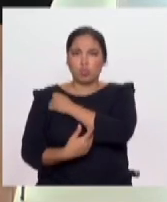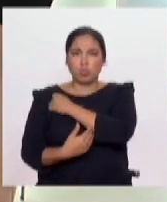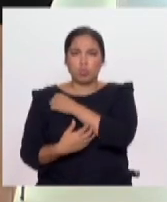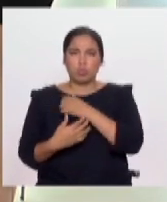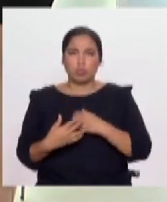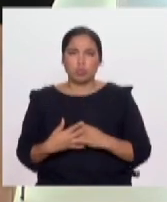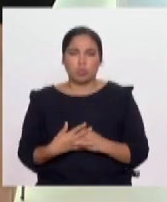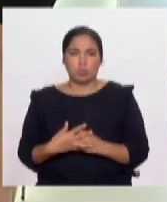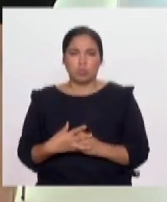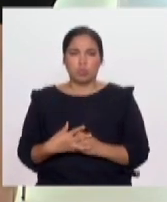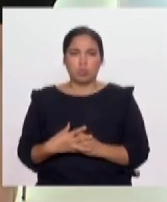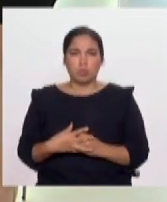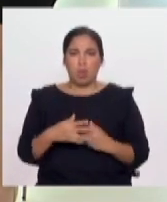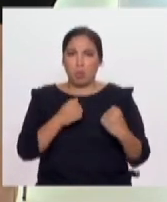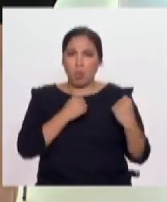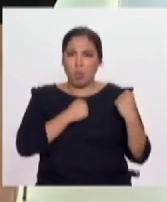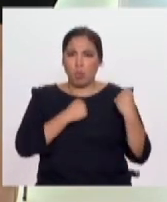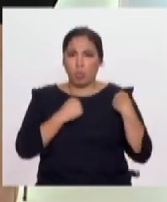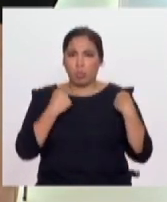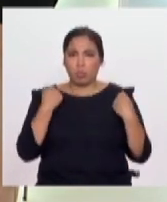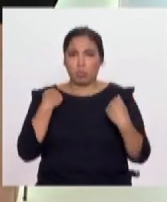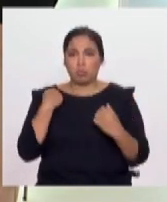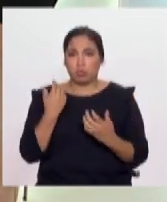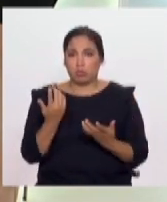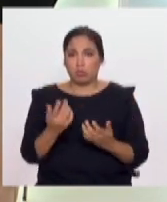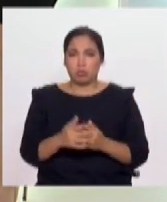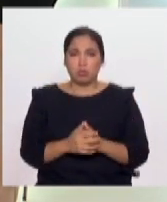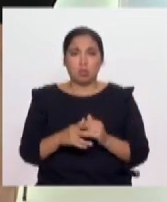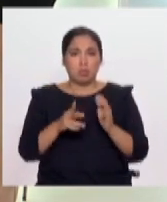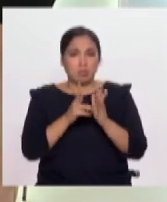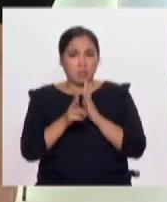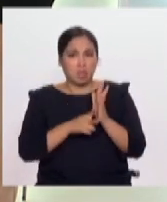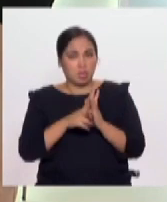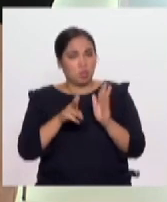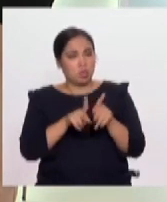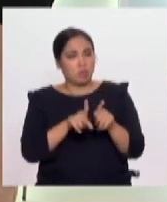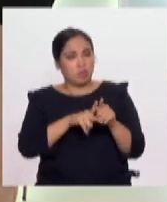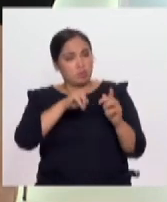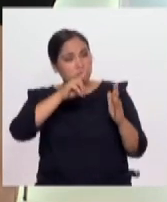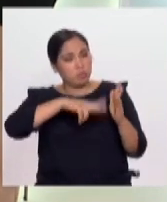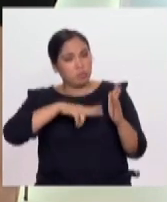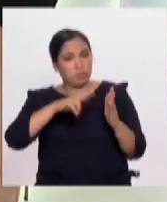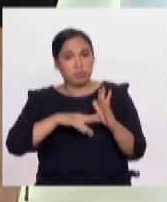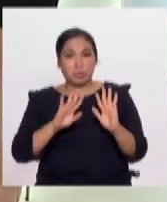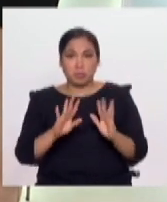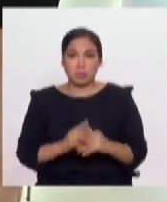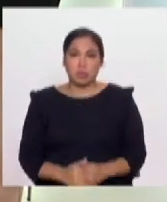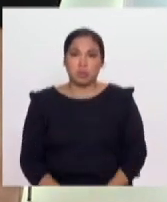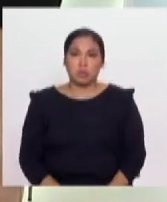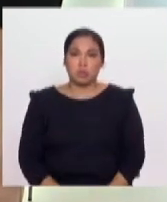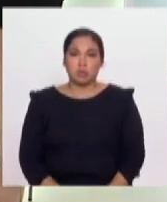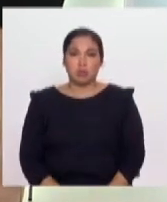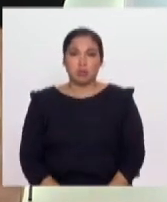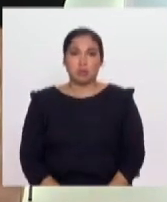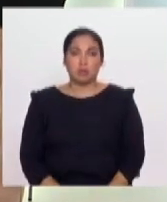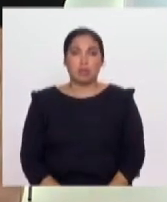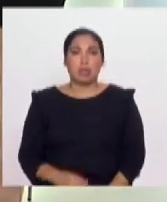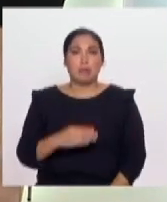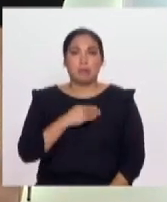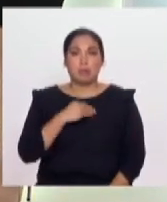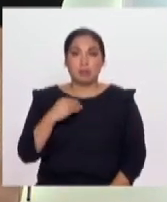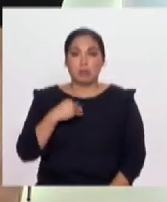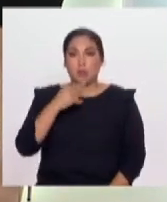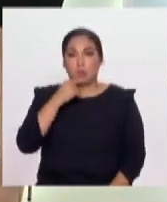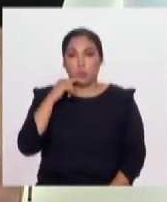los golpes seguramente que tiene la víctima y los videos que hemos podido apreciar. Pero vamos a ver si de oficio puede actuar también el Ministerio de la